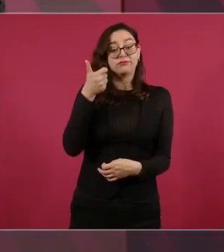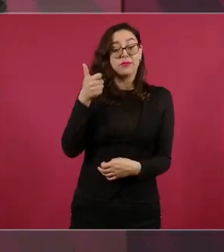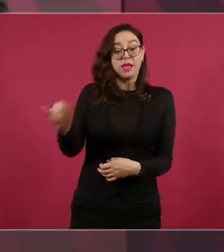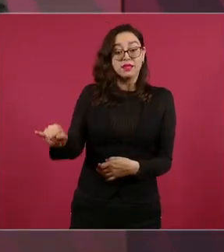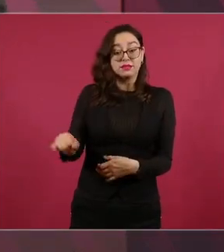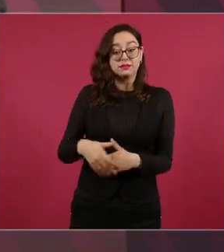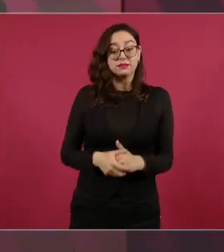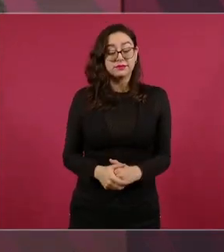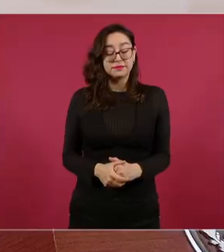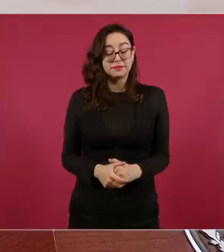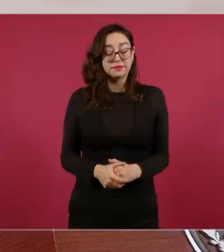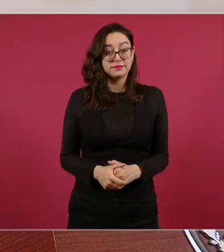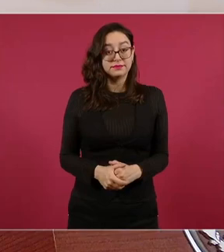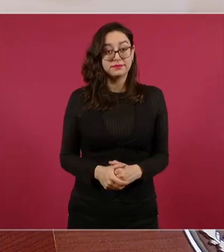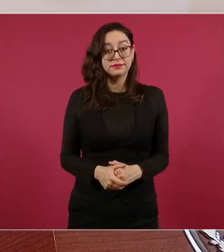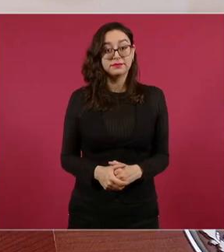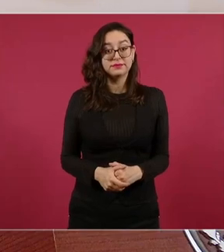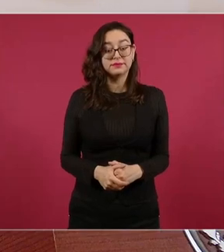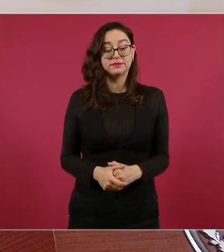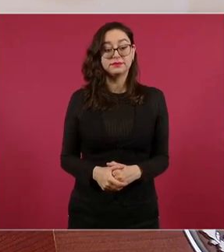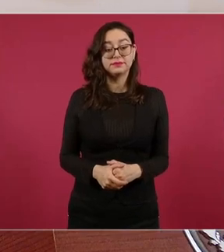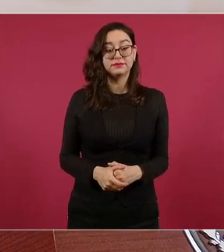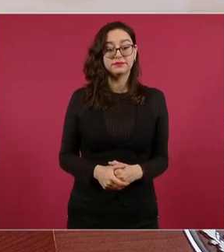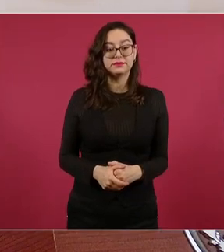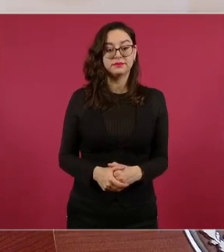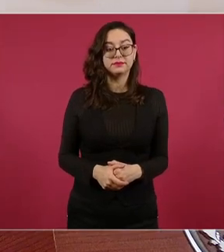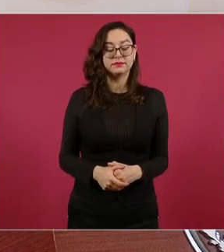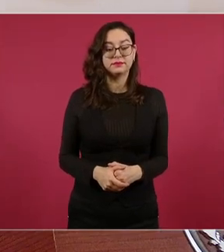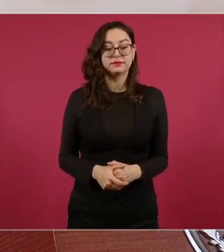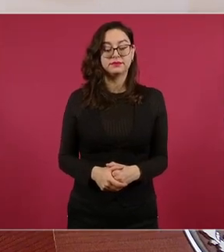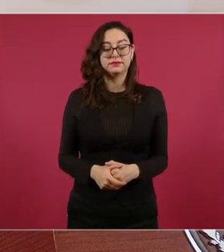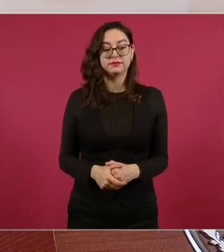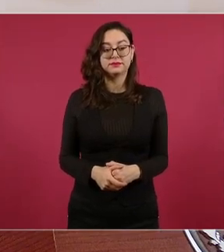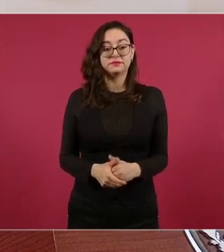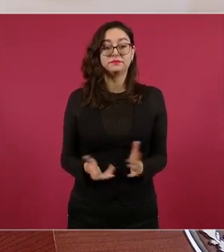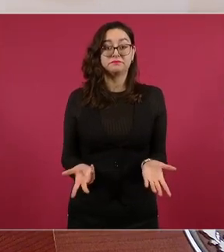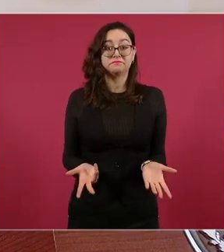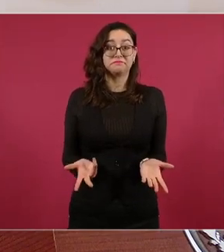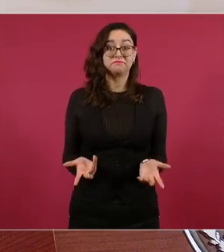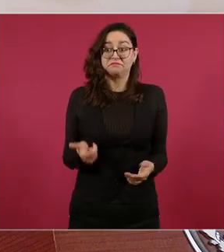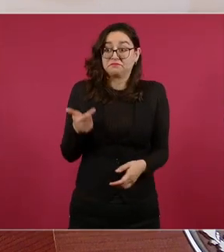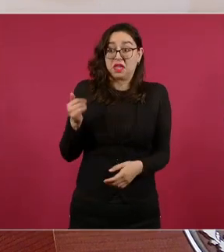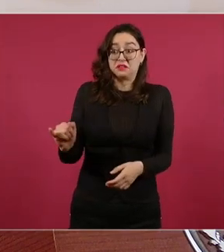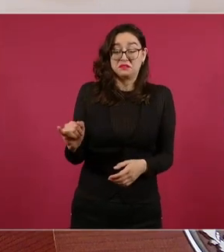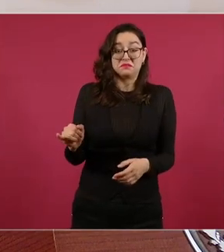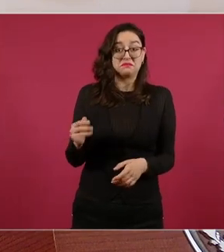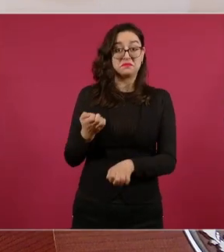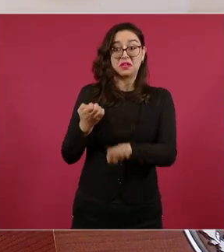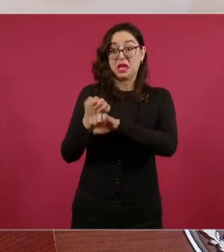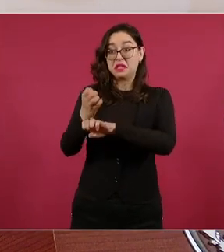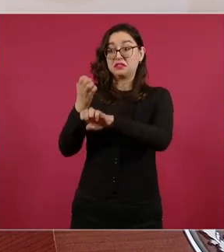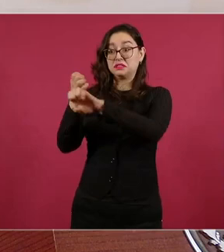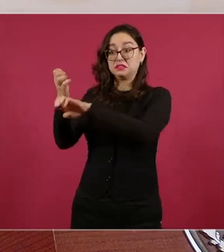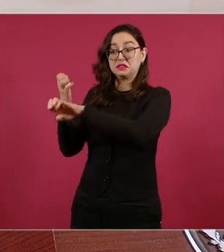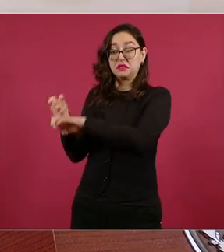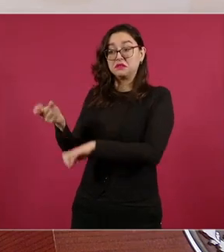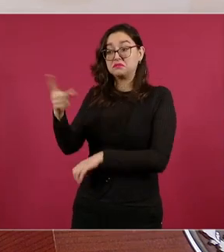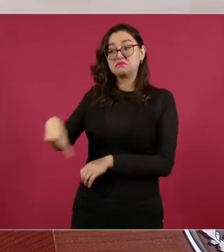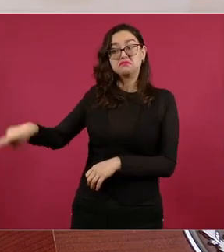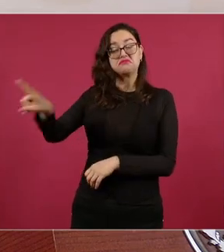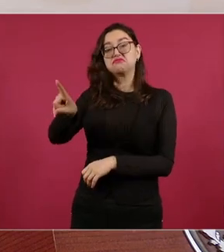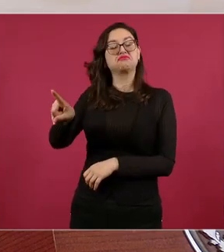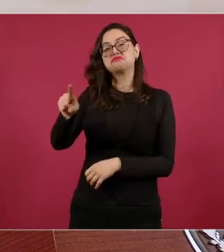Entonces, eso es lo segundo, de que no están de acuerdo